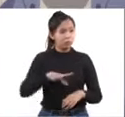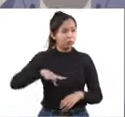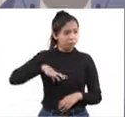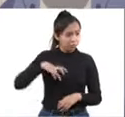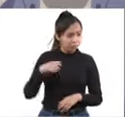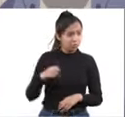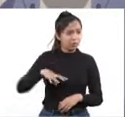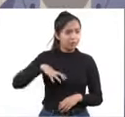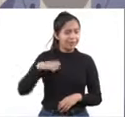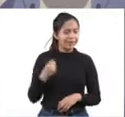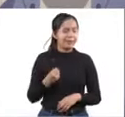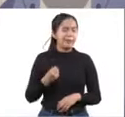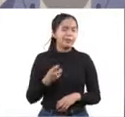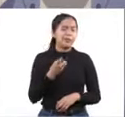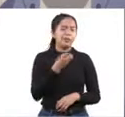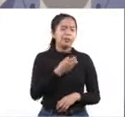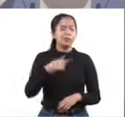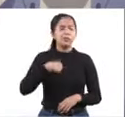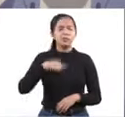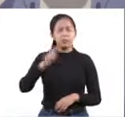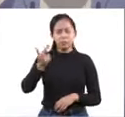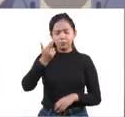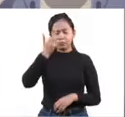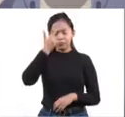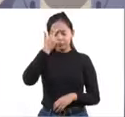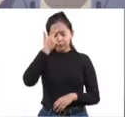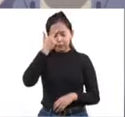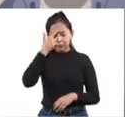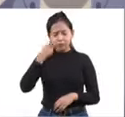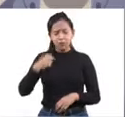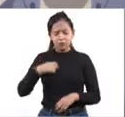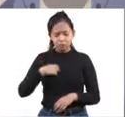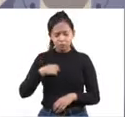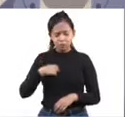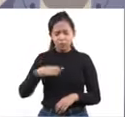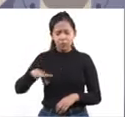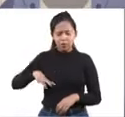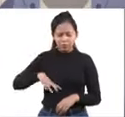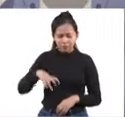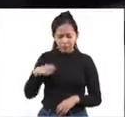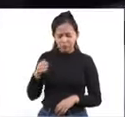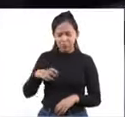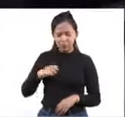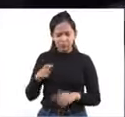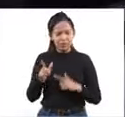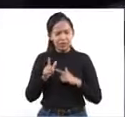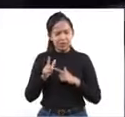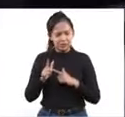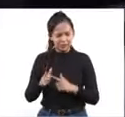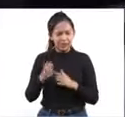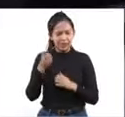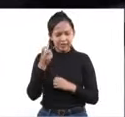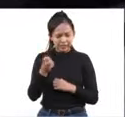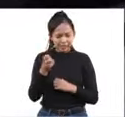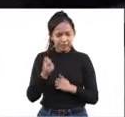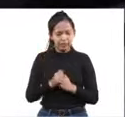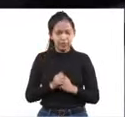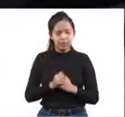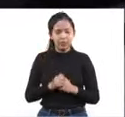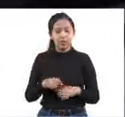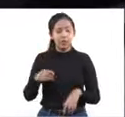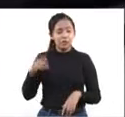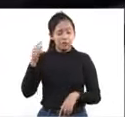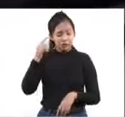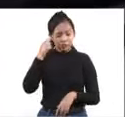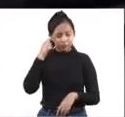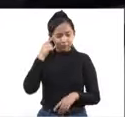es un recordatorio de que el coraje no es práctico, que tener ideales justos no es